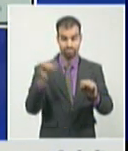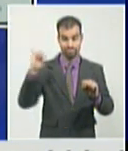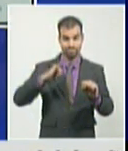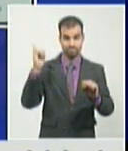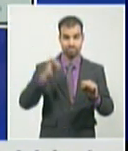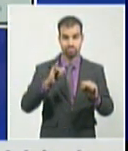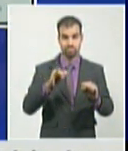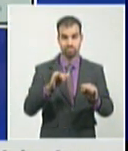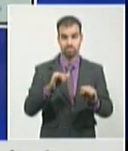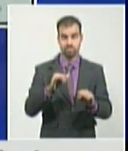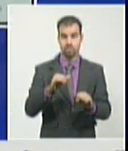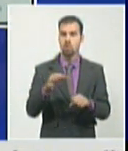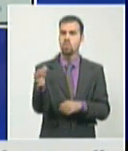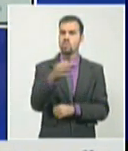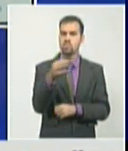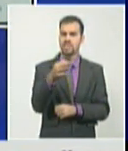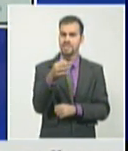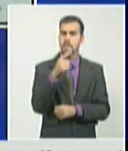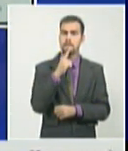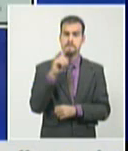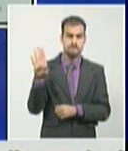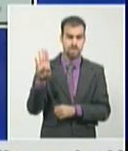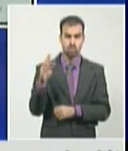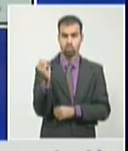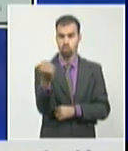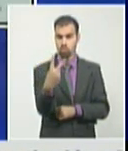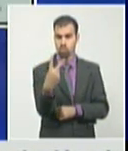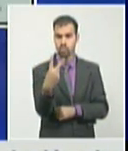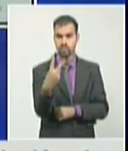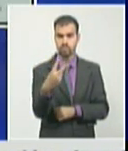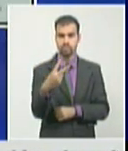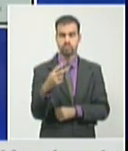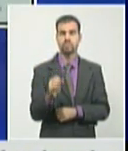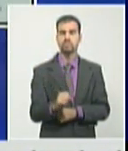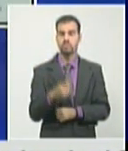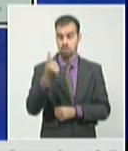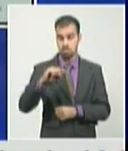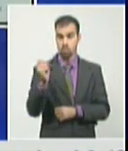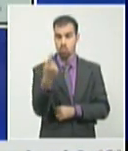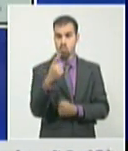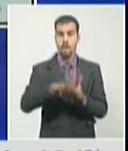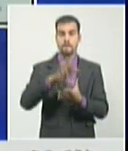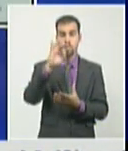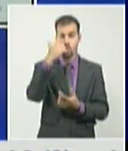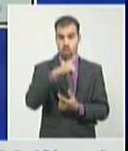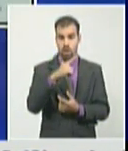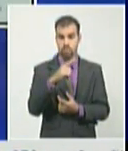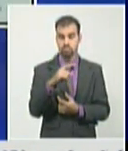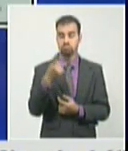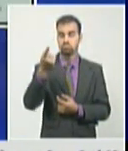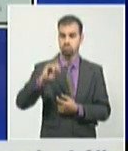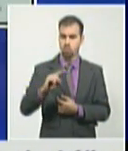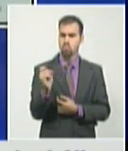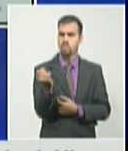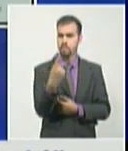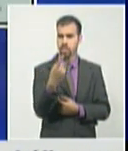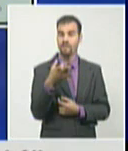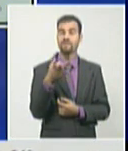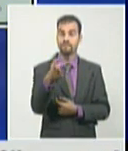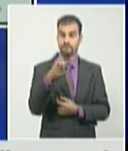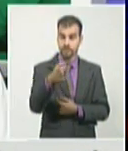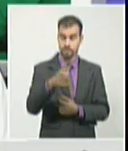lan es uno de moda y uno de rafael freyre estos casos importados